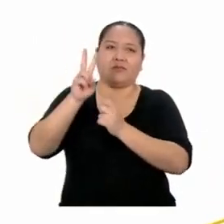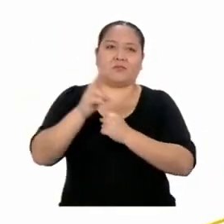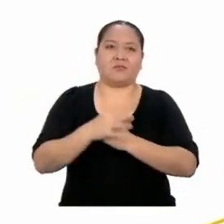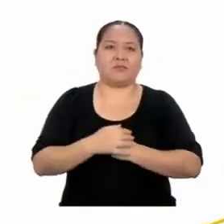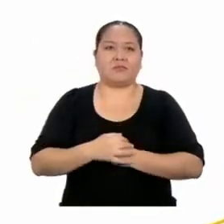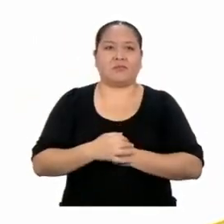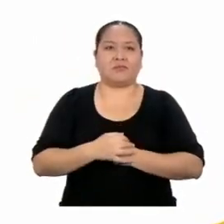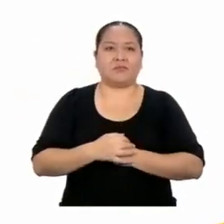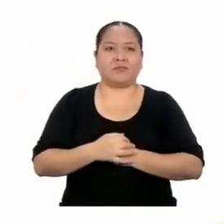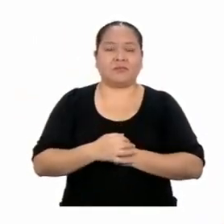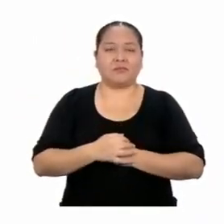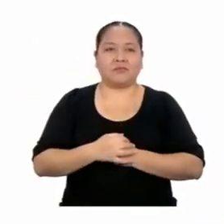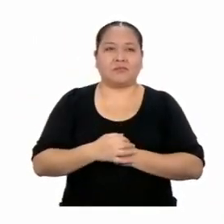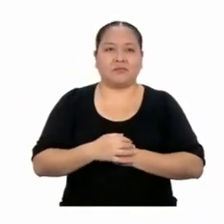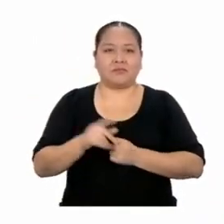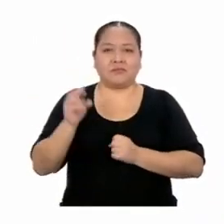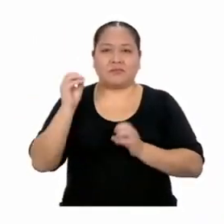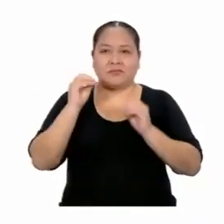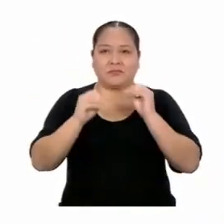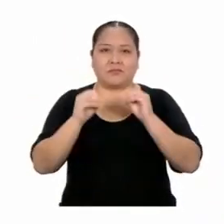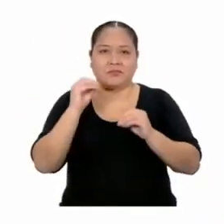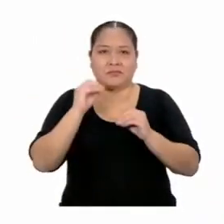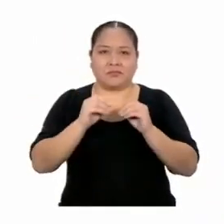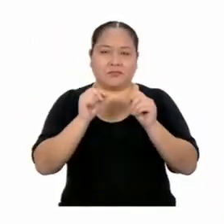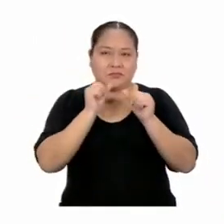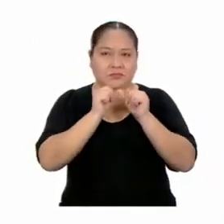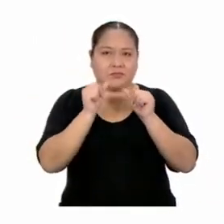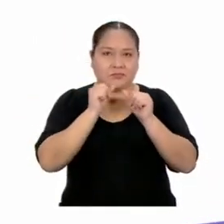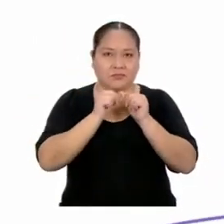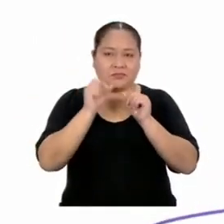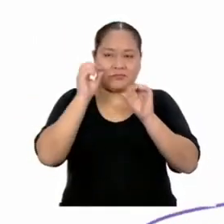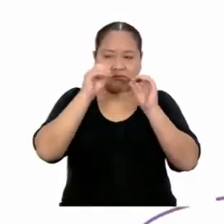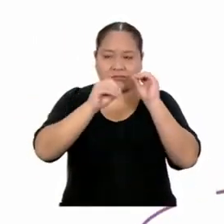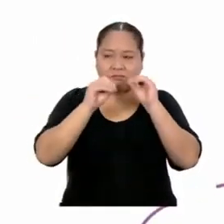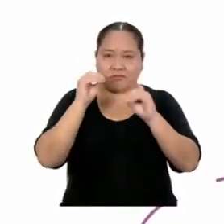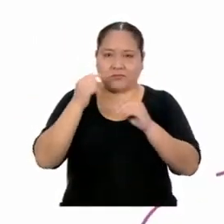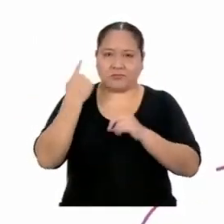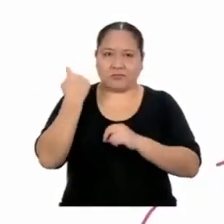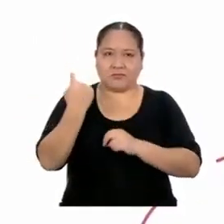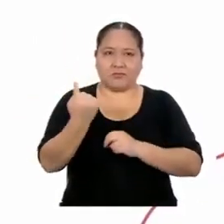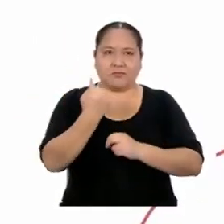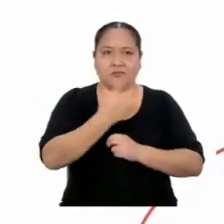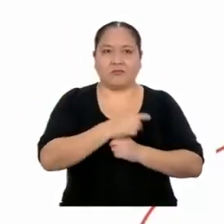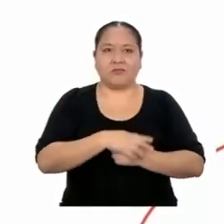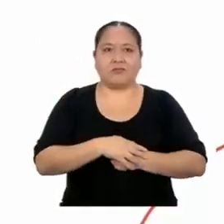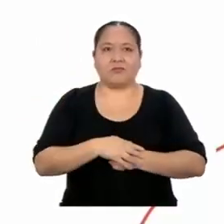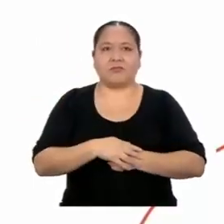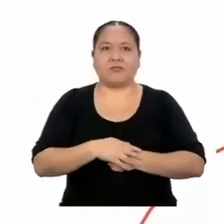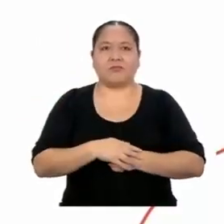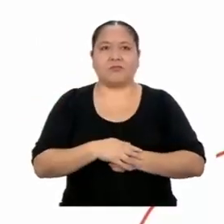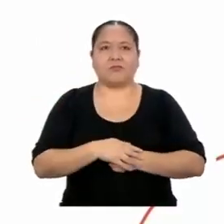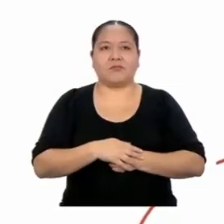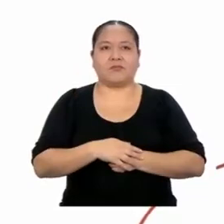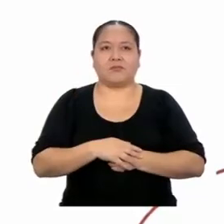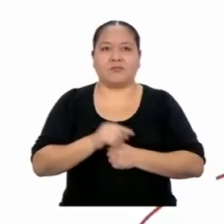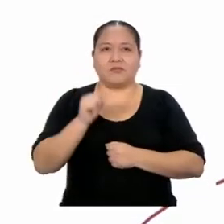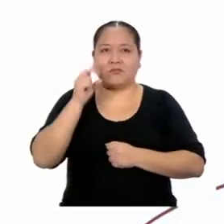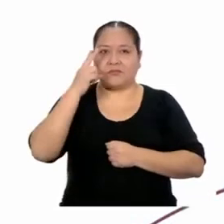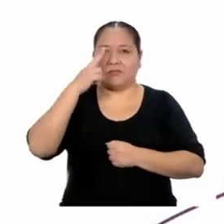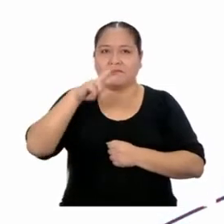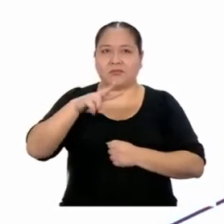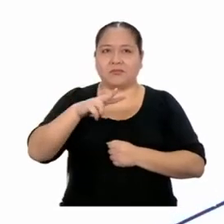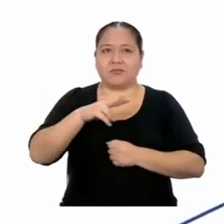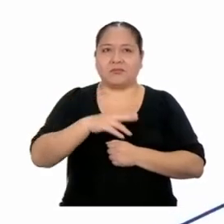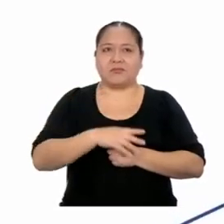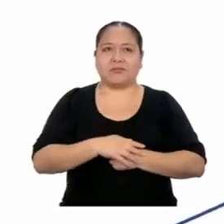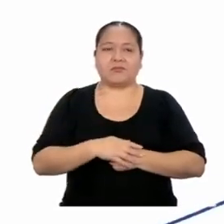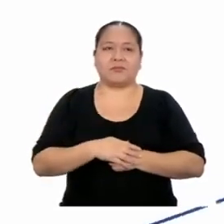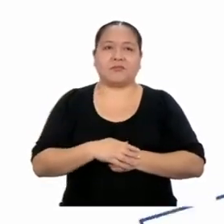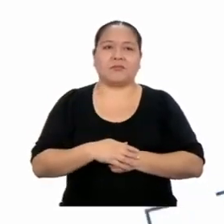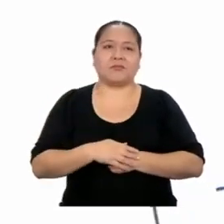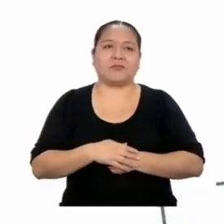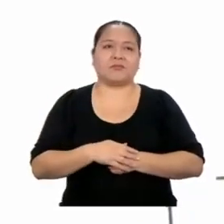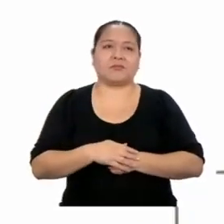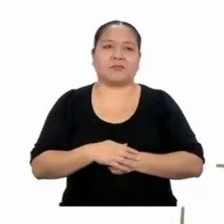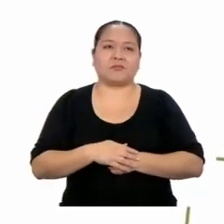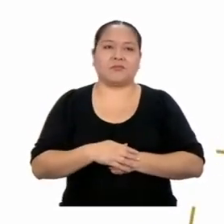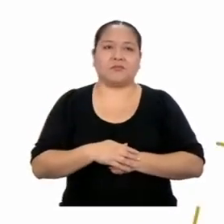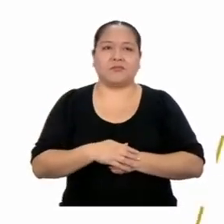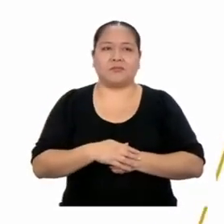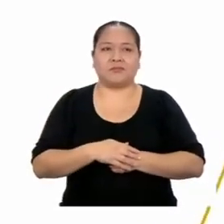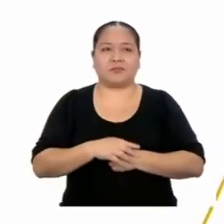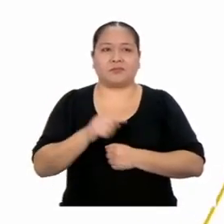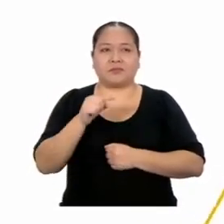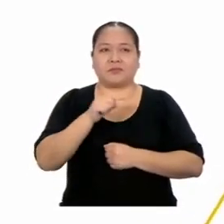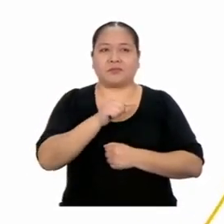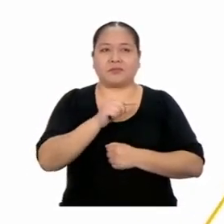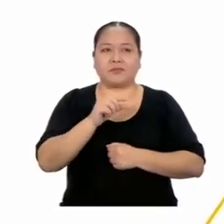Ahora, colocaré las medidas que corresponden a cada lado. Procedemos a realizar los cálculos. En ese caso, el área